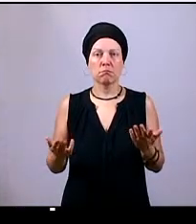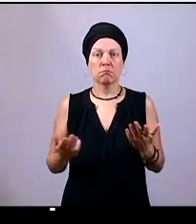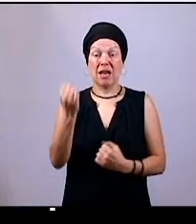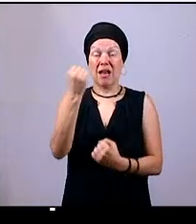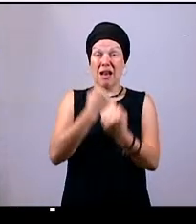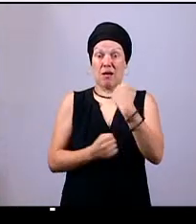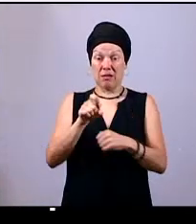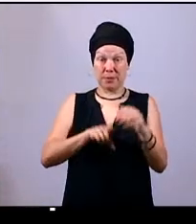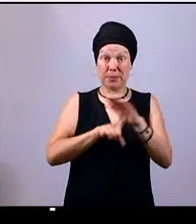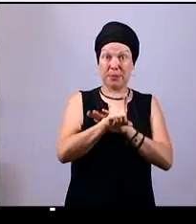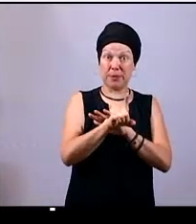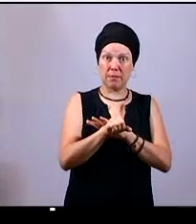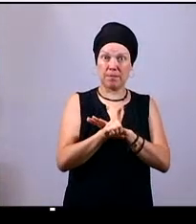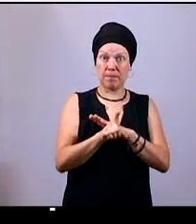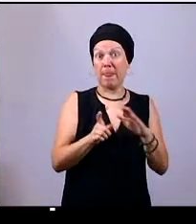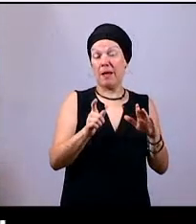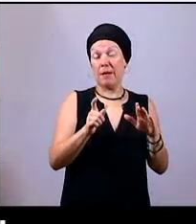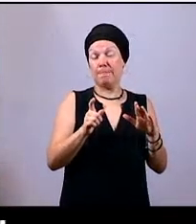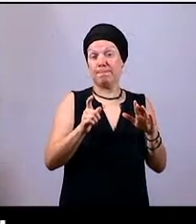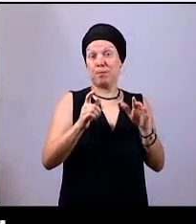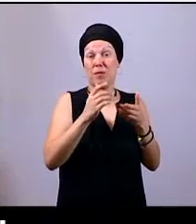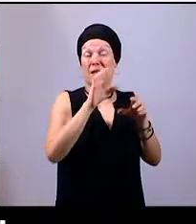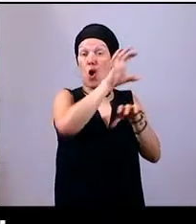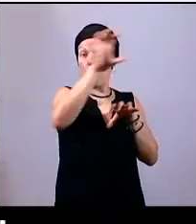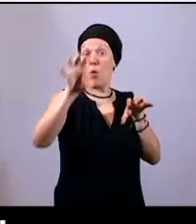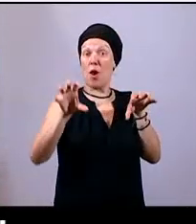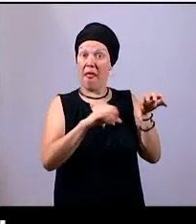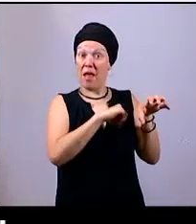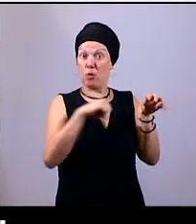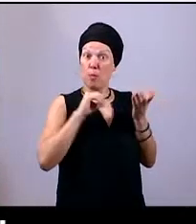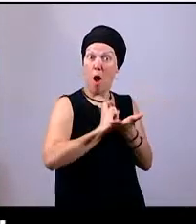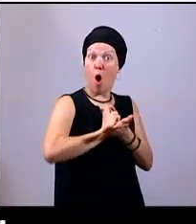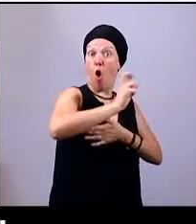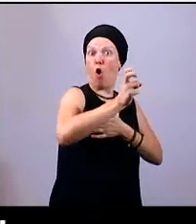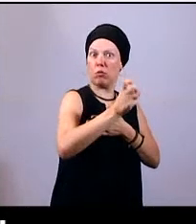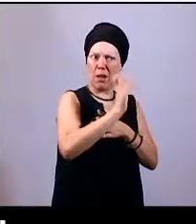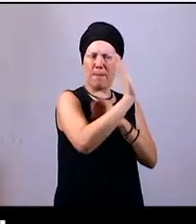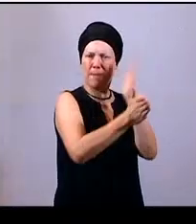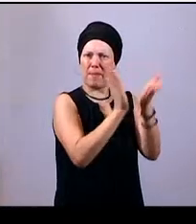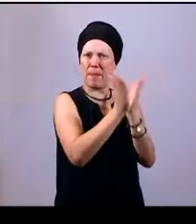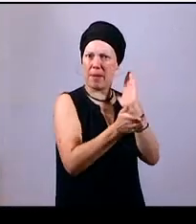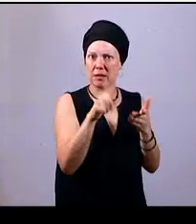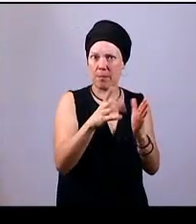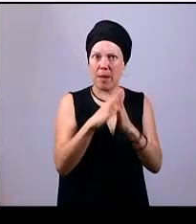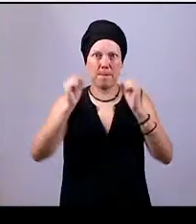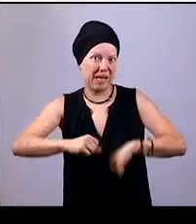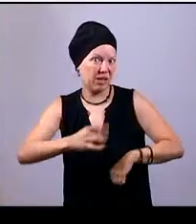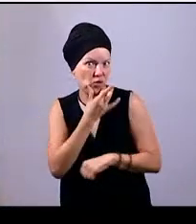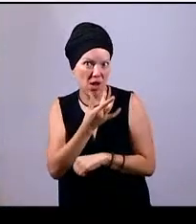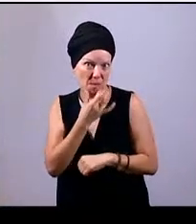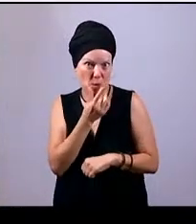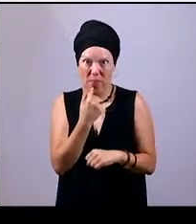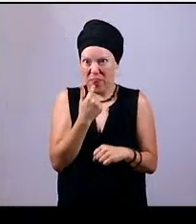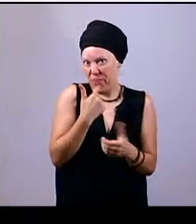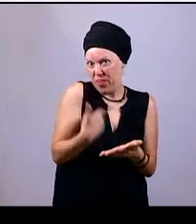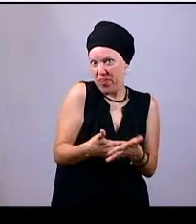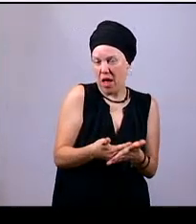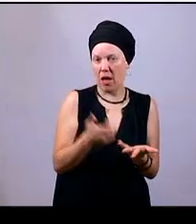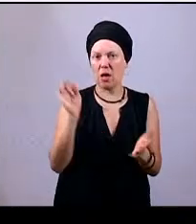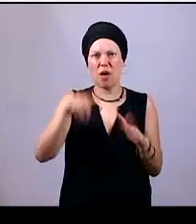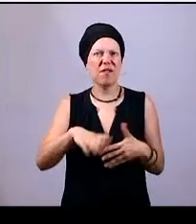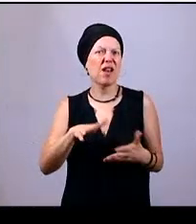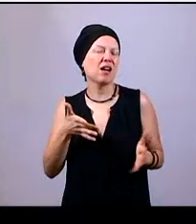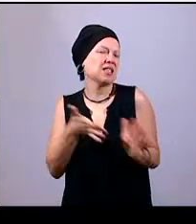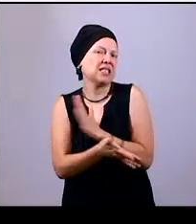resto de territorio y mayor cesión en gestión tributaria en ese pacto de la vergüenza. ¿Y en qué se va a traducir